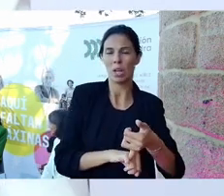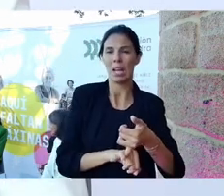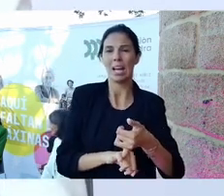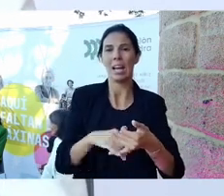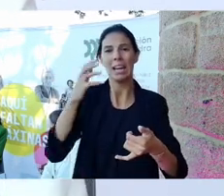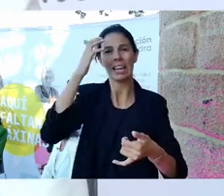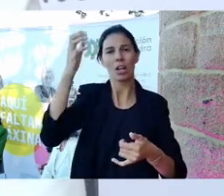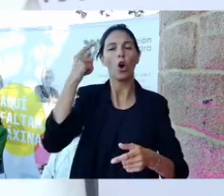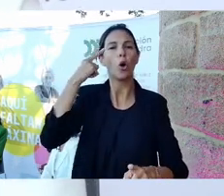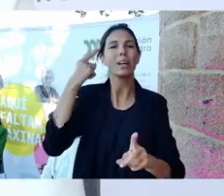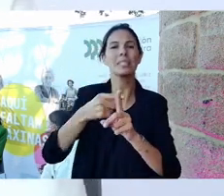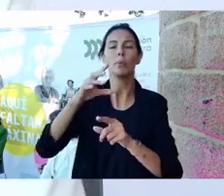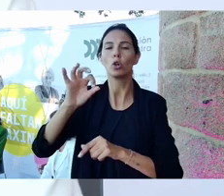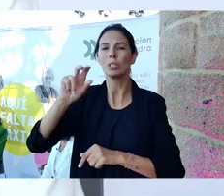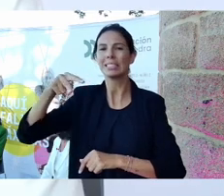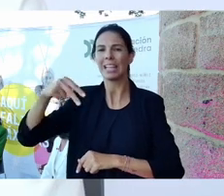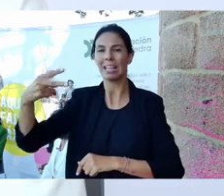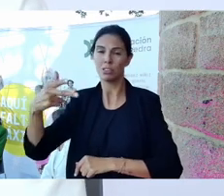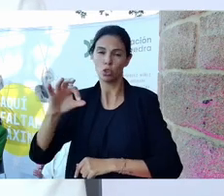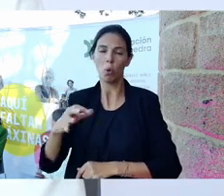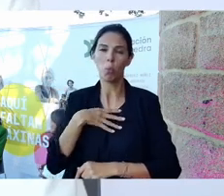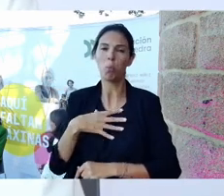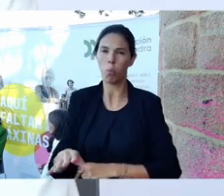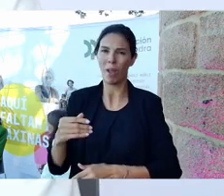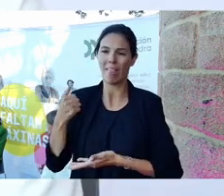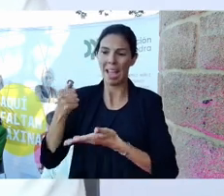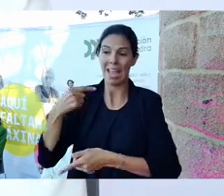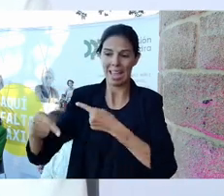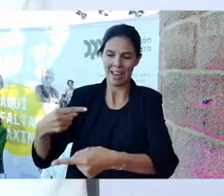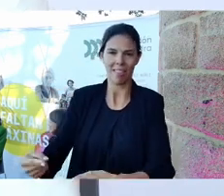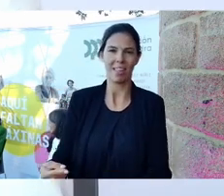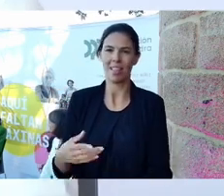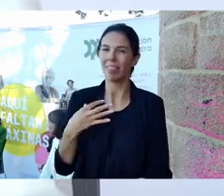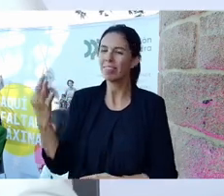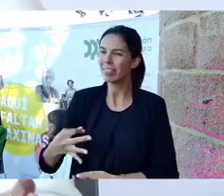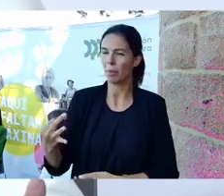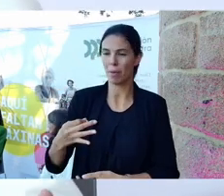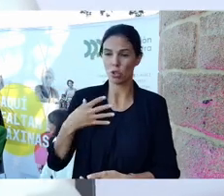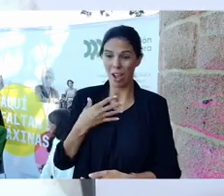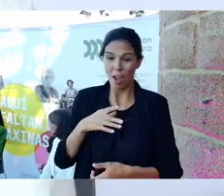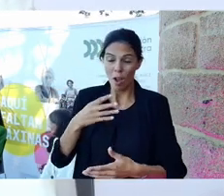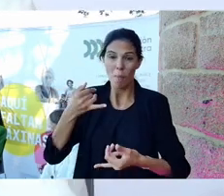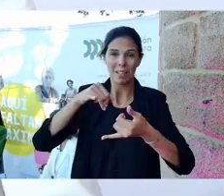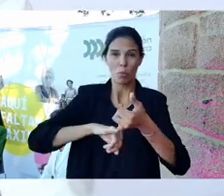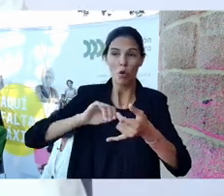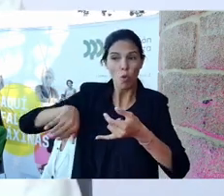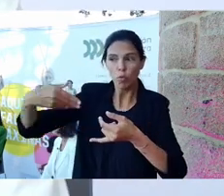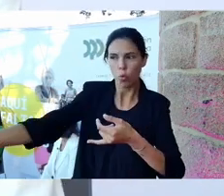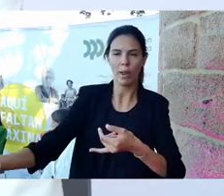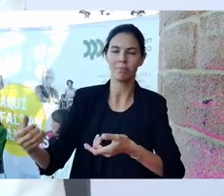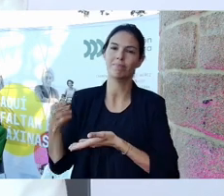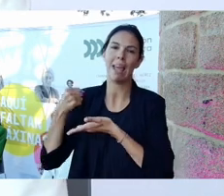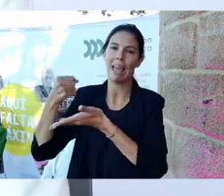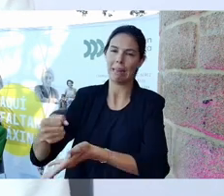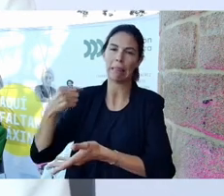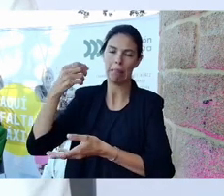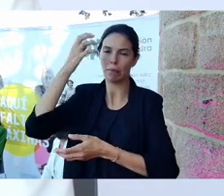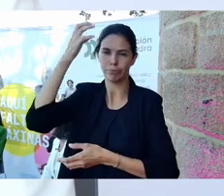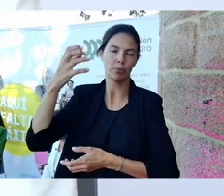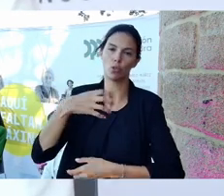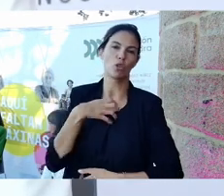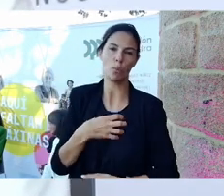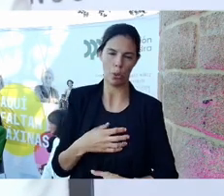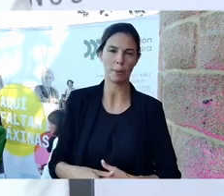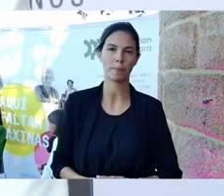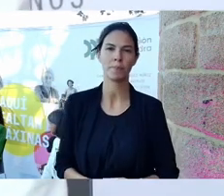el rey con el fin de que Sancho pudiera heredar, ¿no? O sea, tenía que ser un hijo legítimo. Un hijo ilegítimo no heredaba el trono,